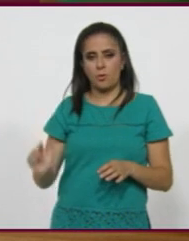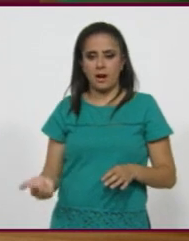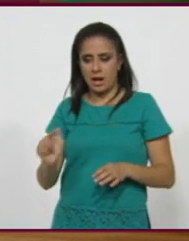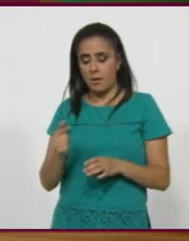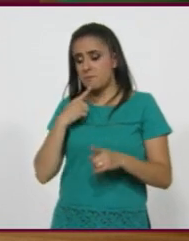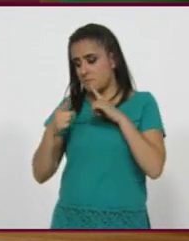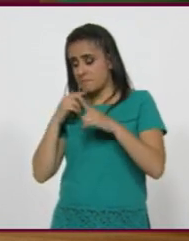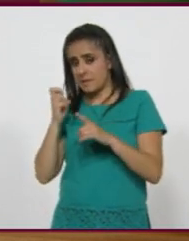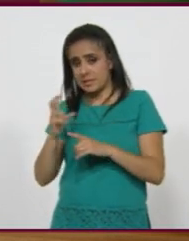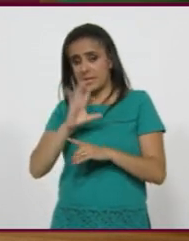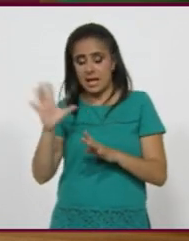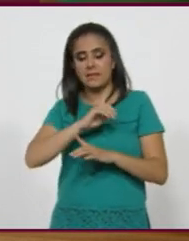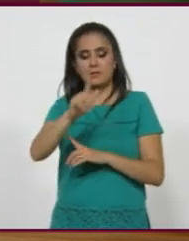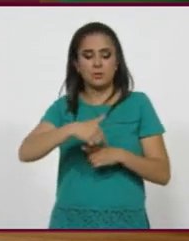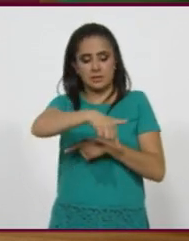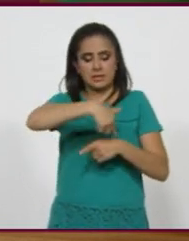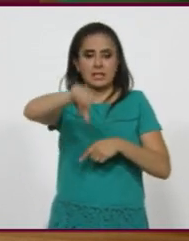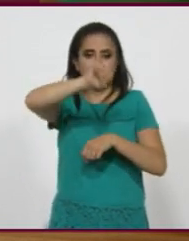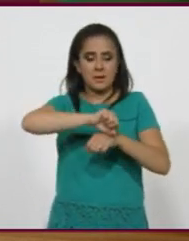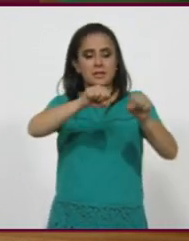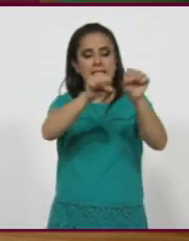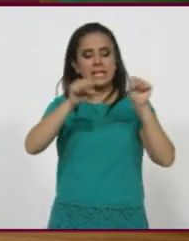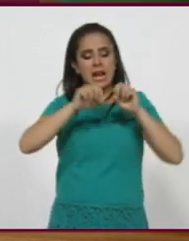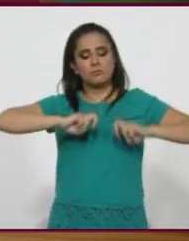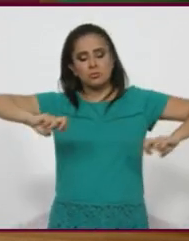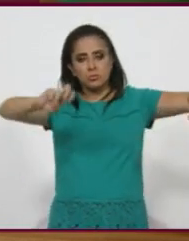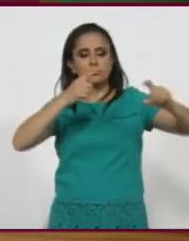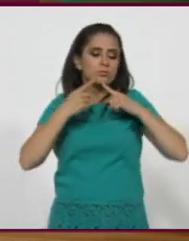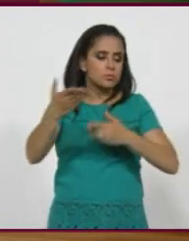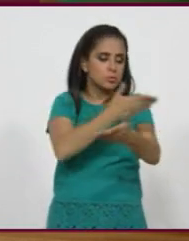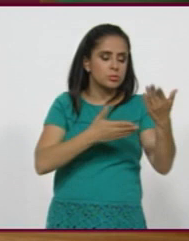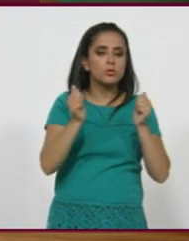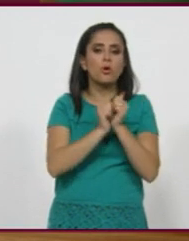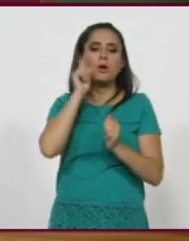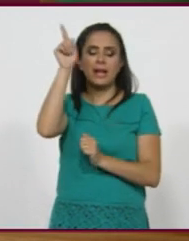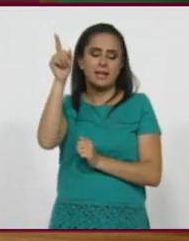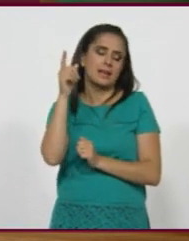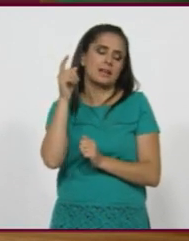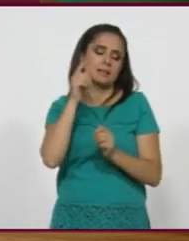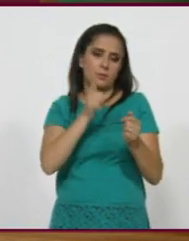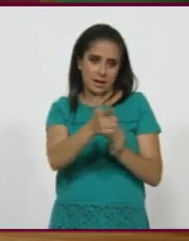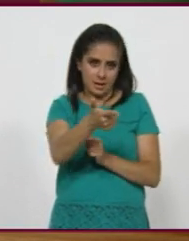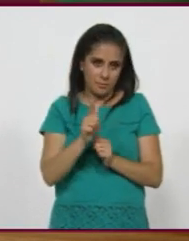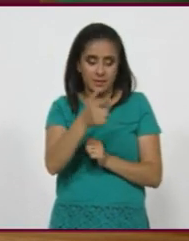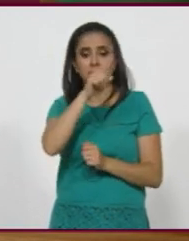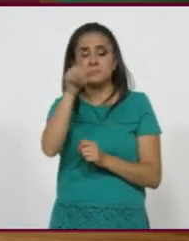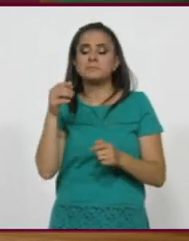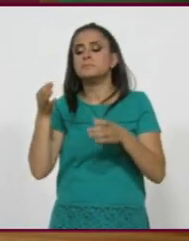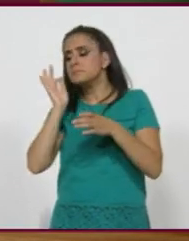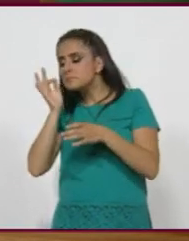marco del Cervantino Leo con Once con lectores guanajuatenses. El caso es que vayan, leen un par de horas en la cafetería, nos envían un